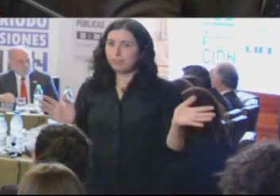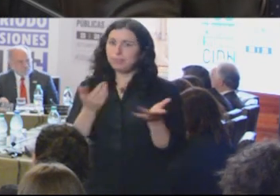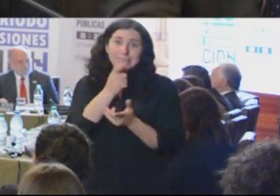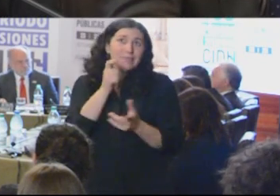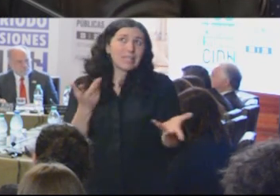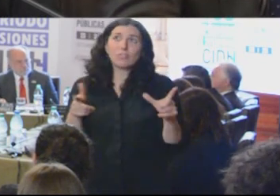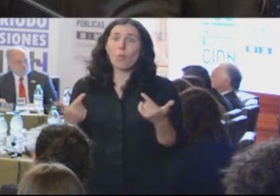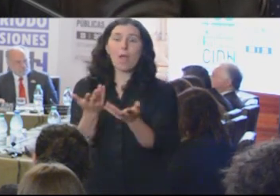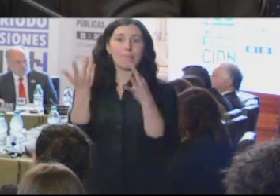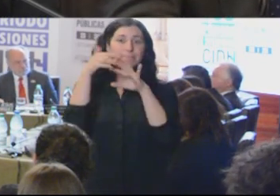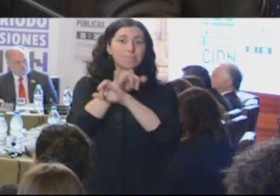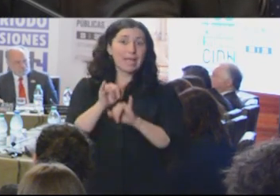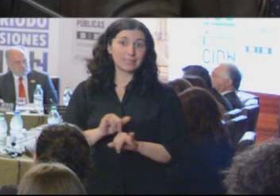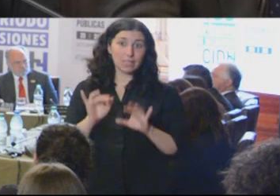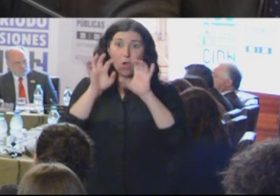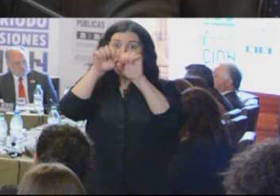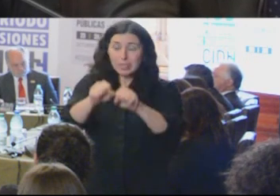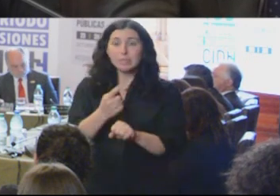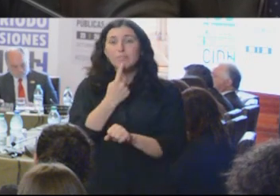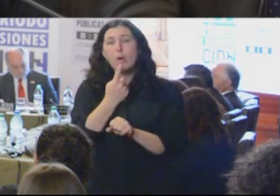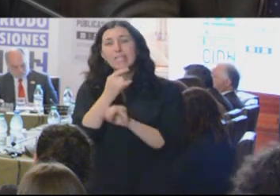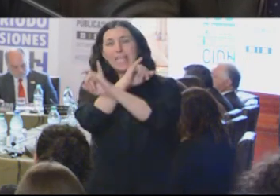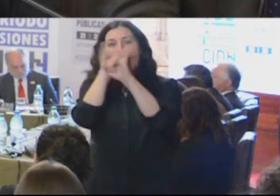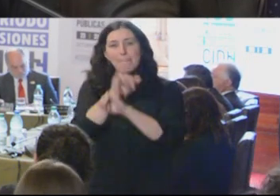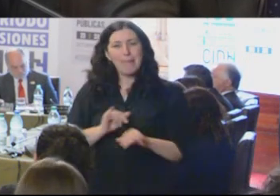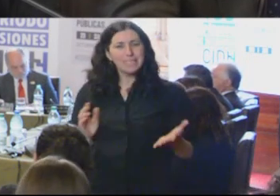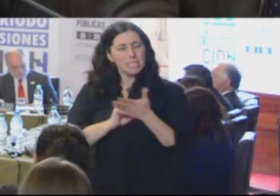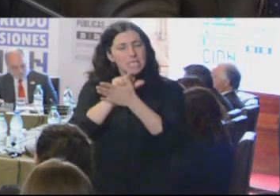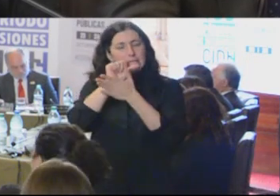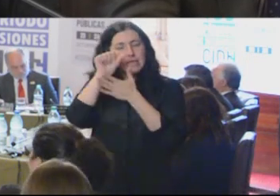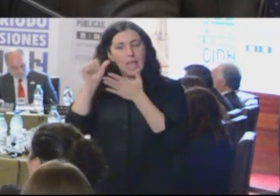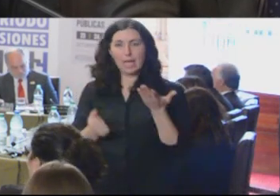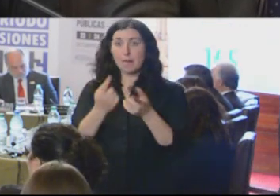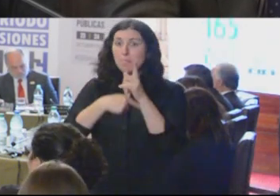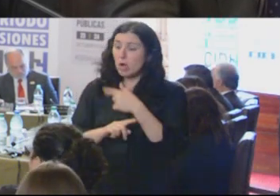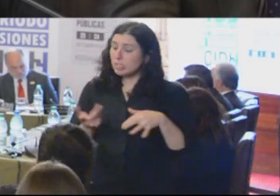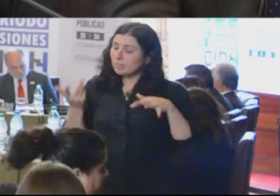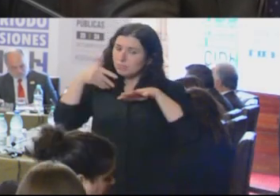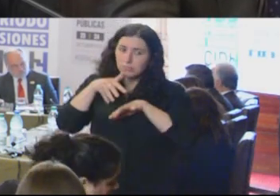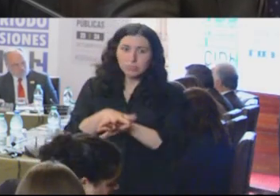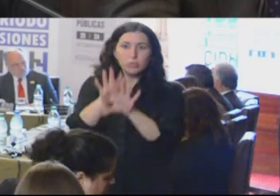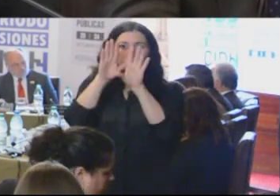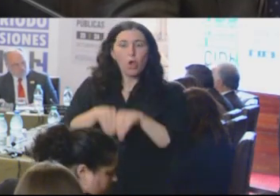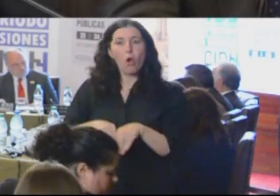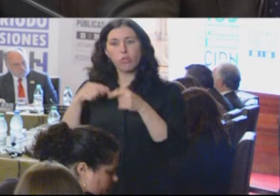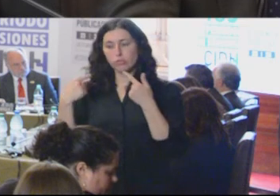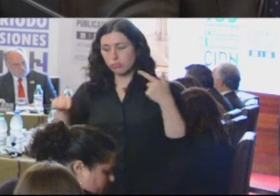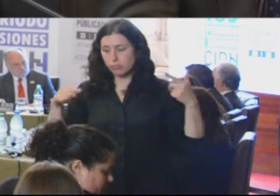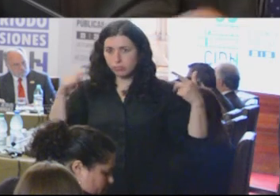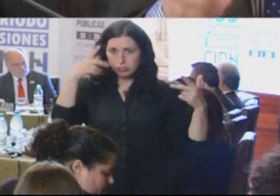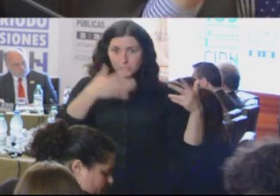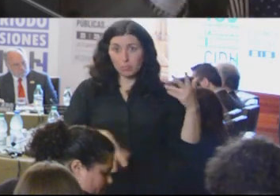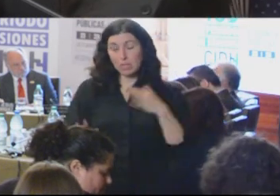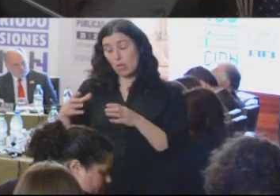paz la política de paz es integral y por eso están incluidos todos los actores desde luego en primer lugar la